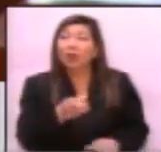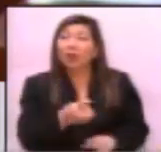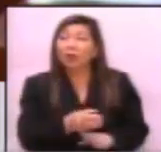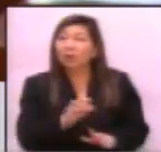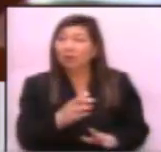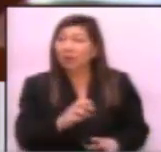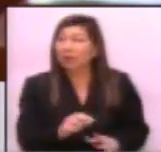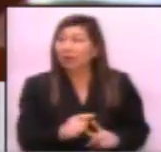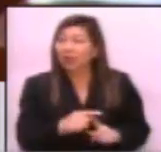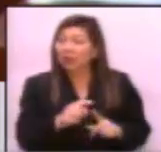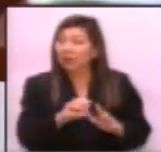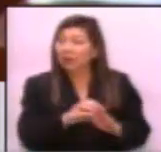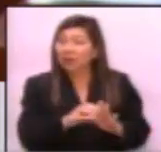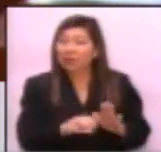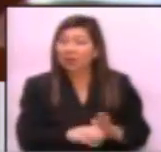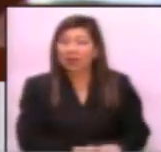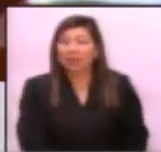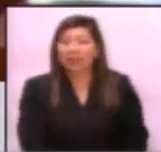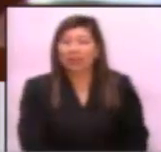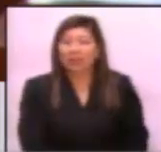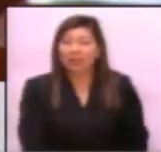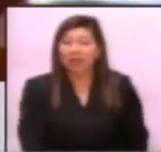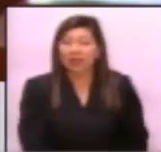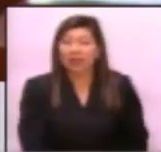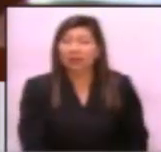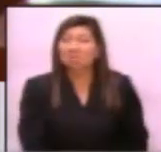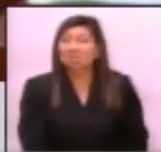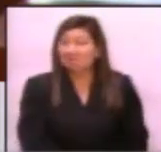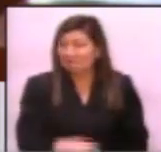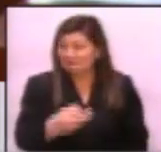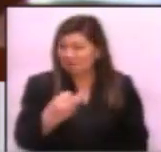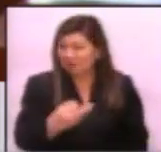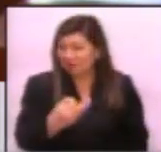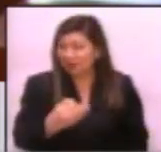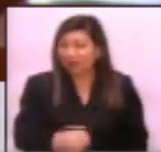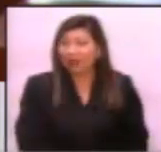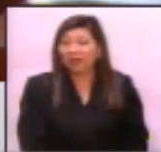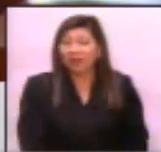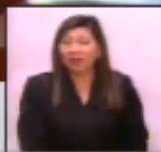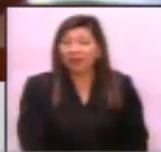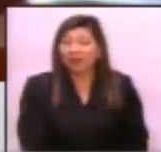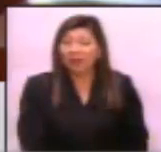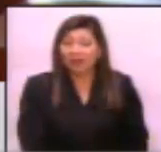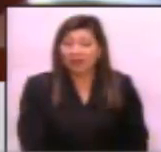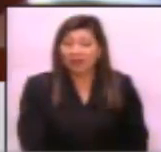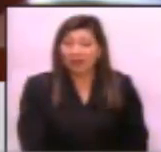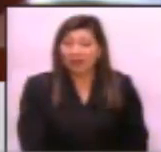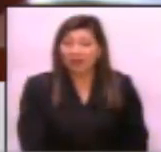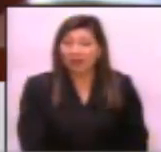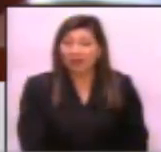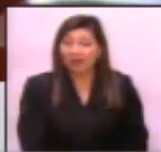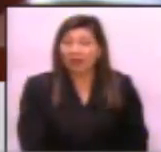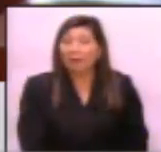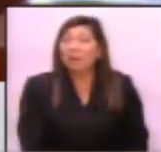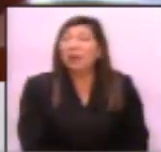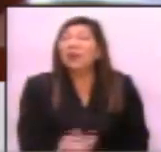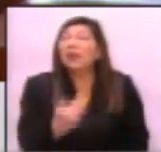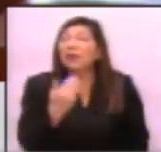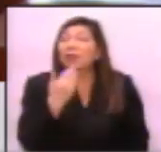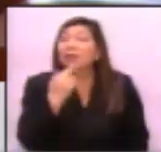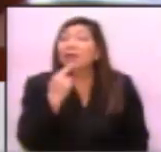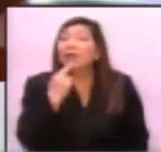los magistrados del Tribunal Constitucional. Cierto, cierto. Pero ¿quién